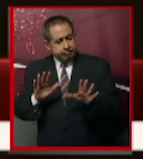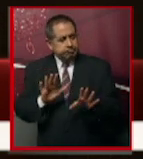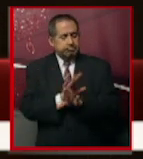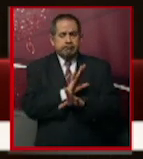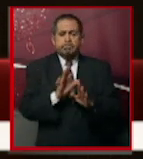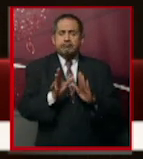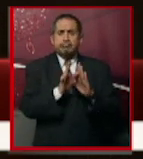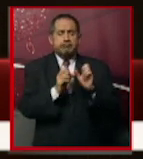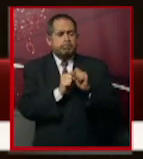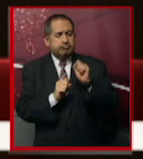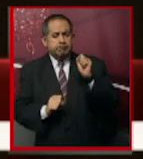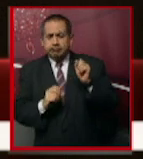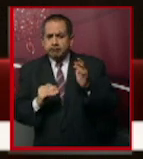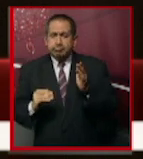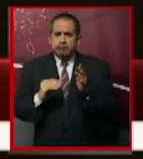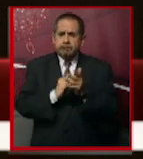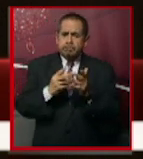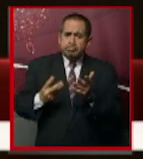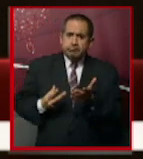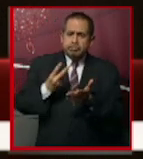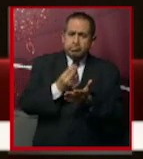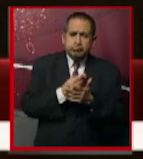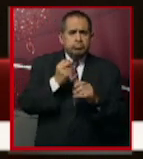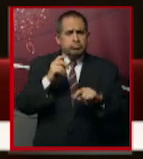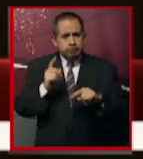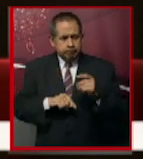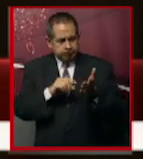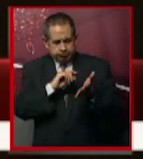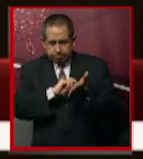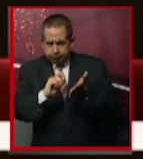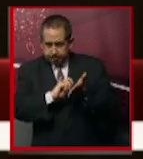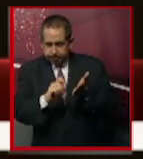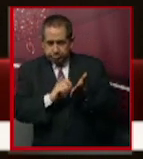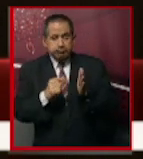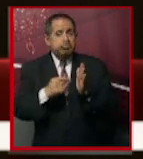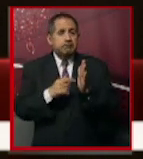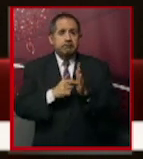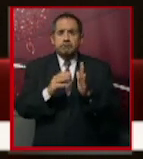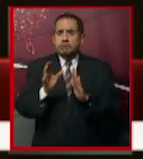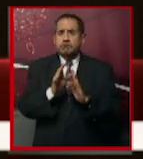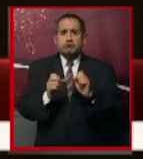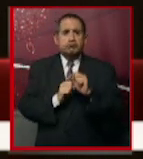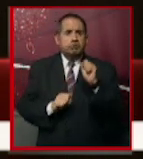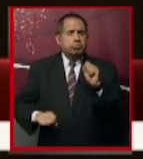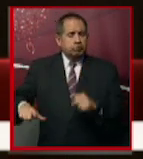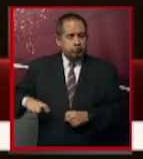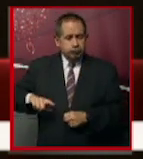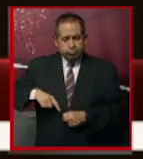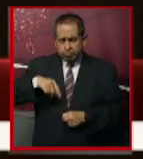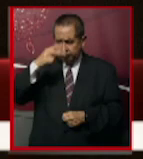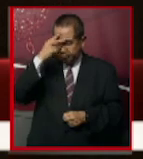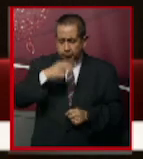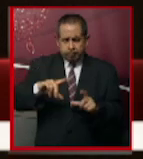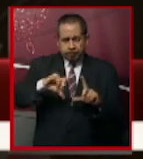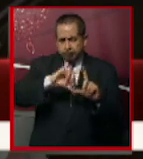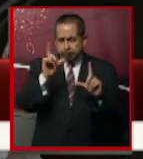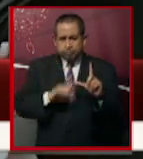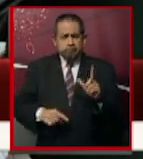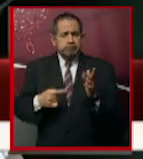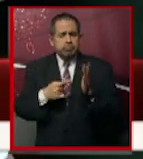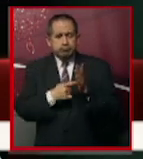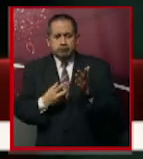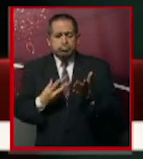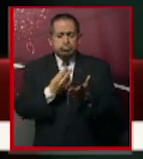reforma, adiciona y deroga diversas disposiciones de la Constitución Política de los Estados Unidos